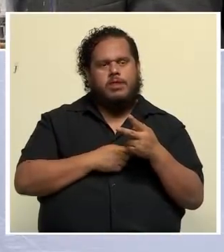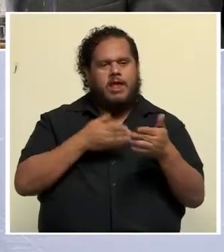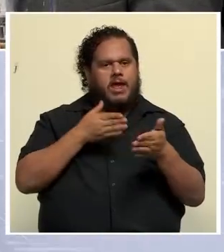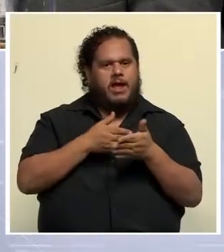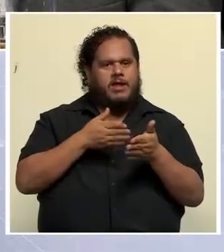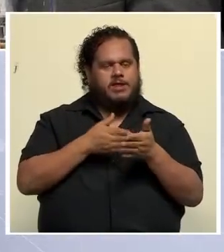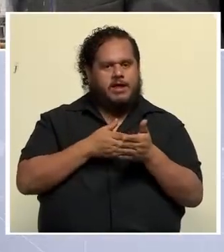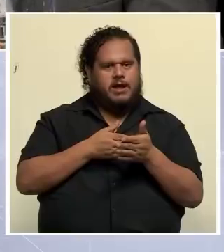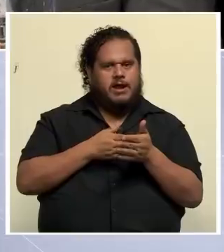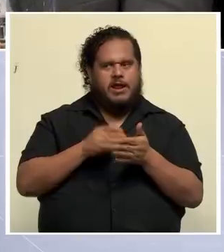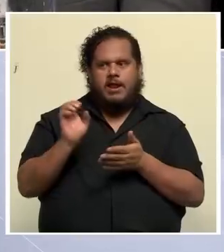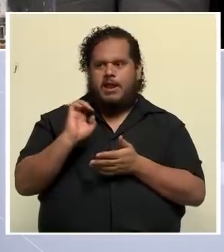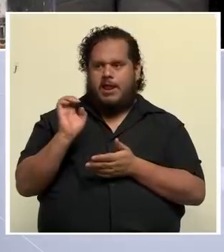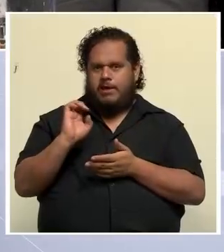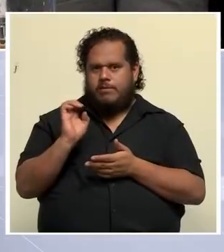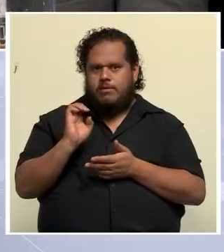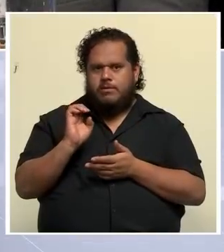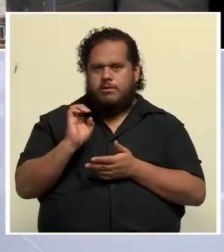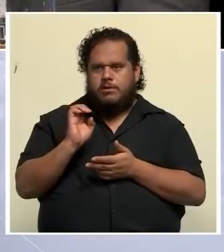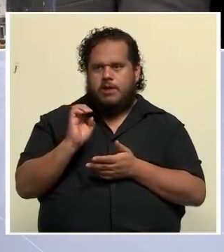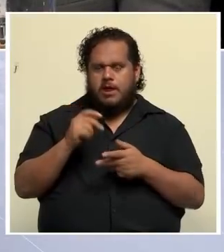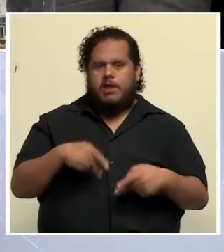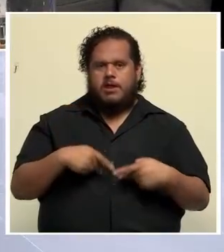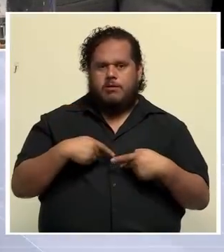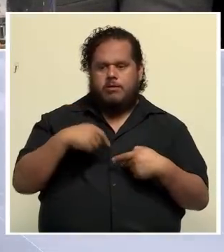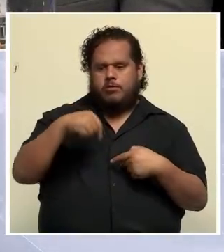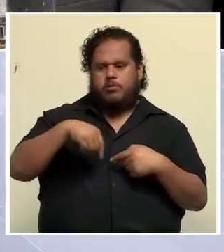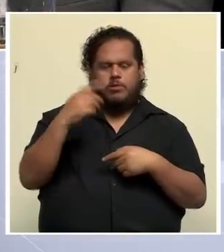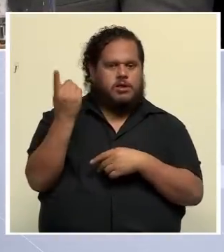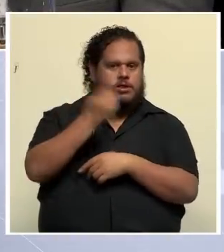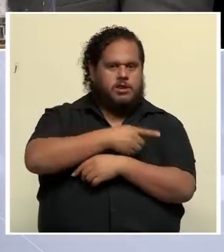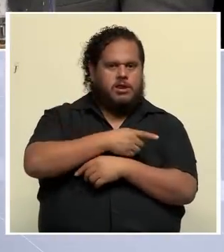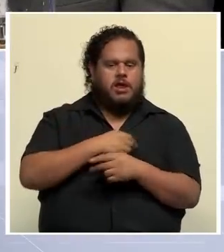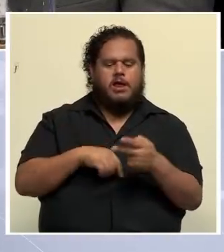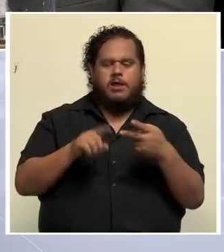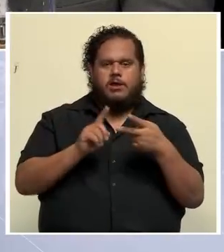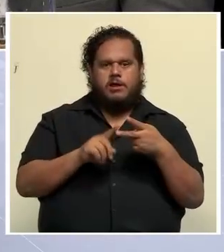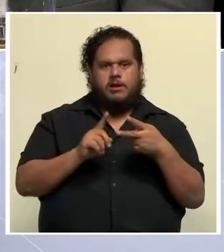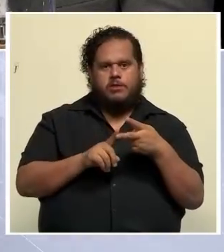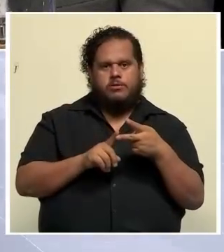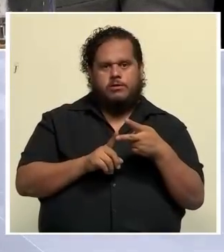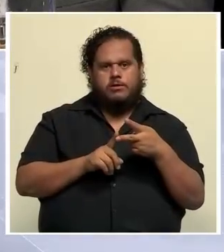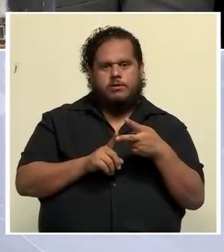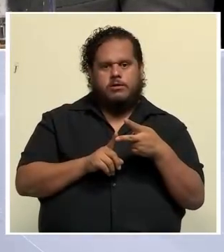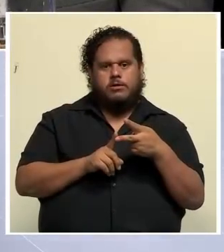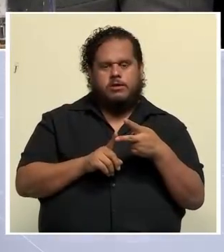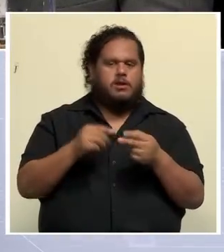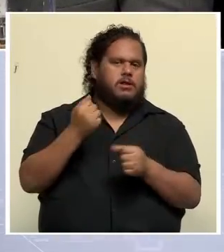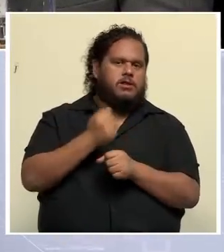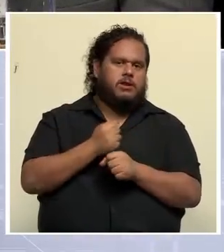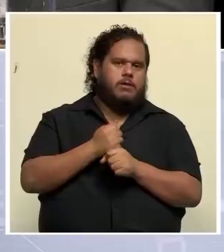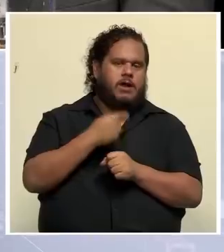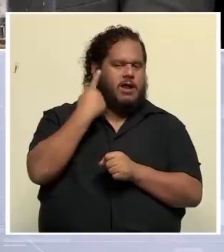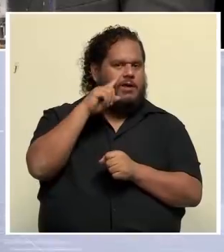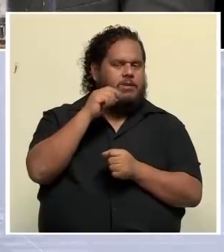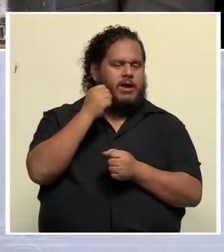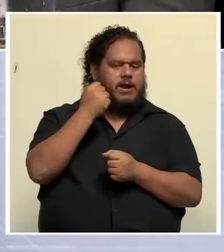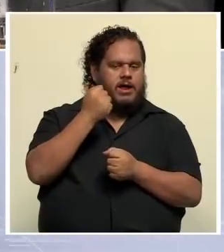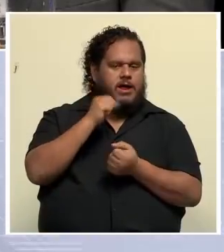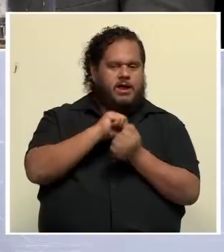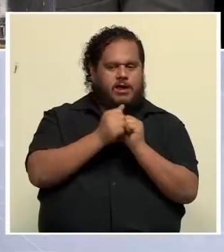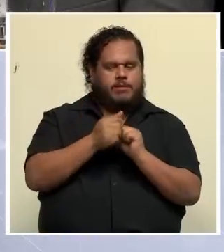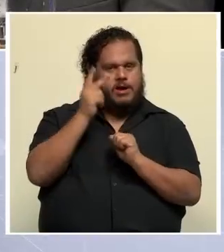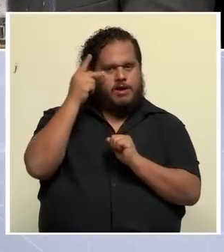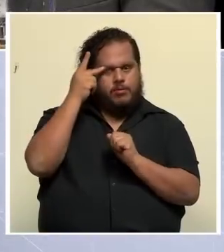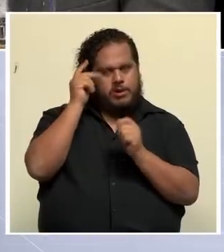atacar la emergencia que vivimos hoy en día, es trabajar para convertir la